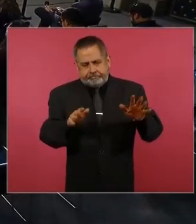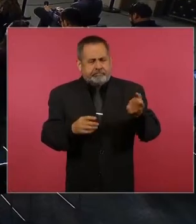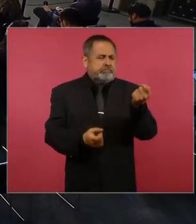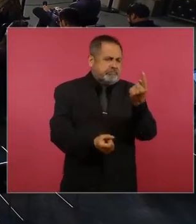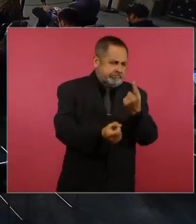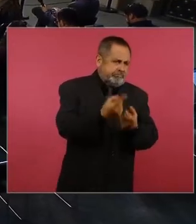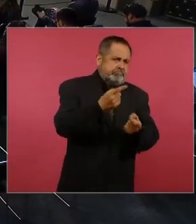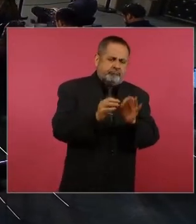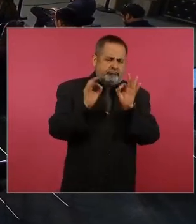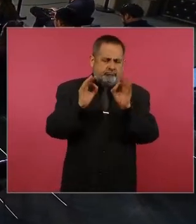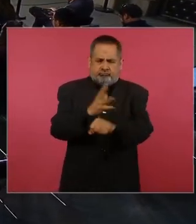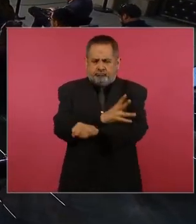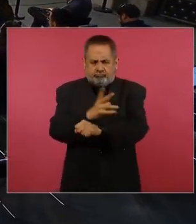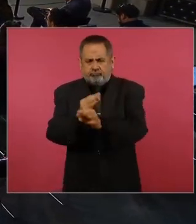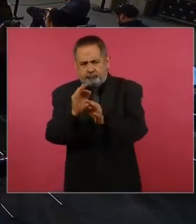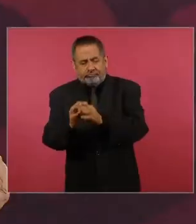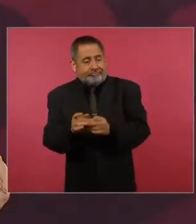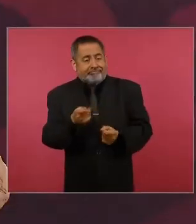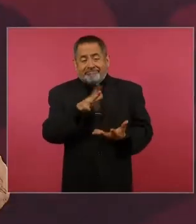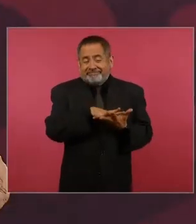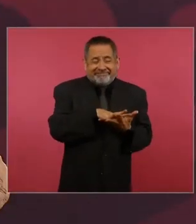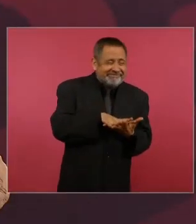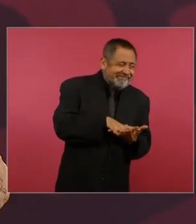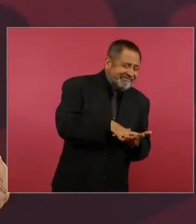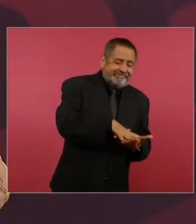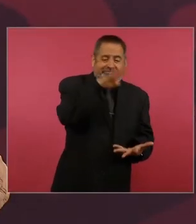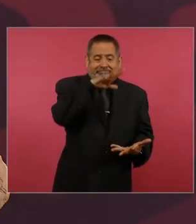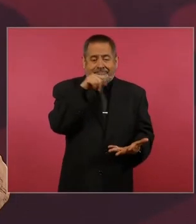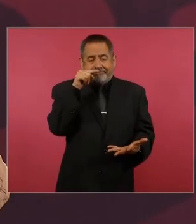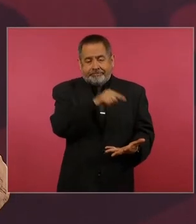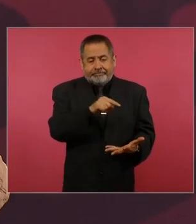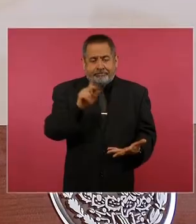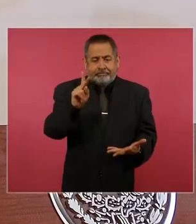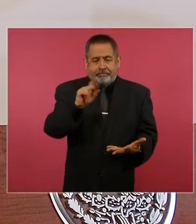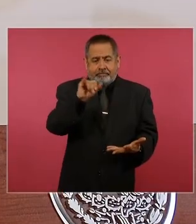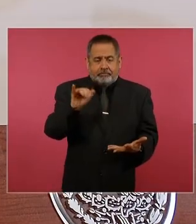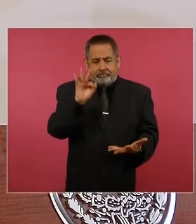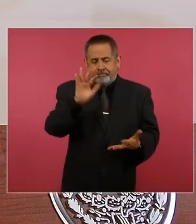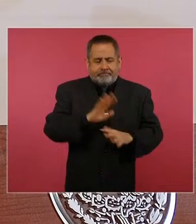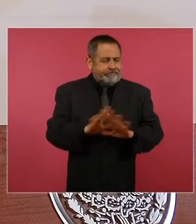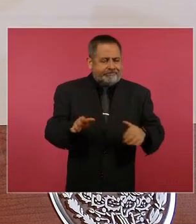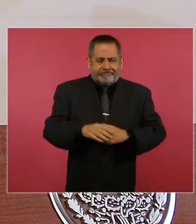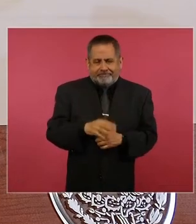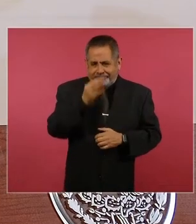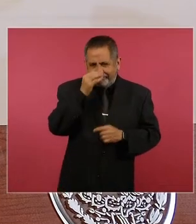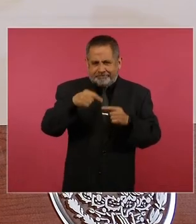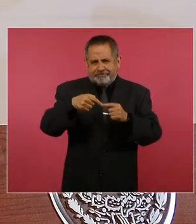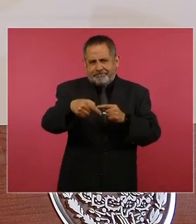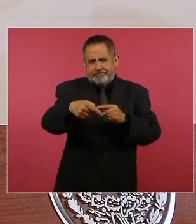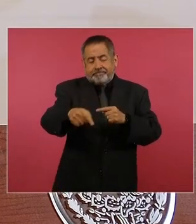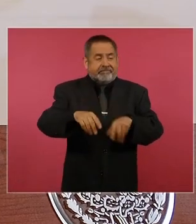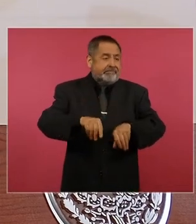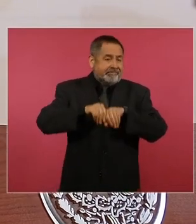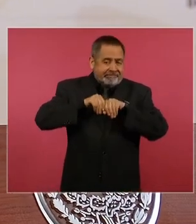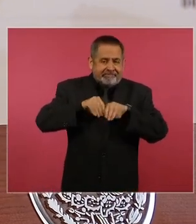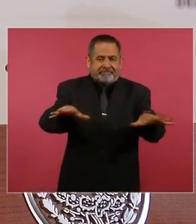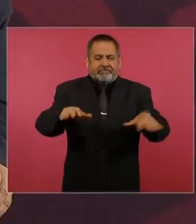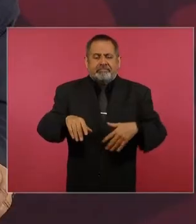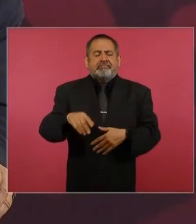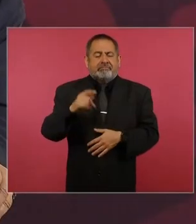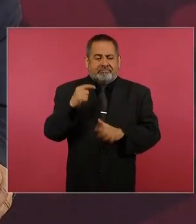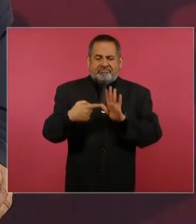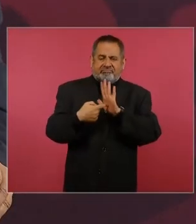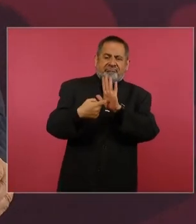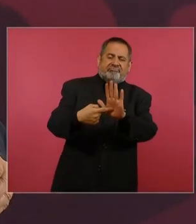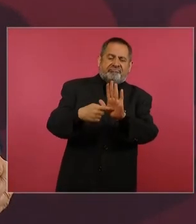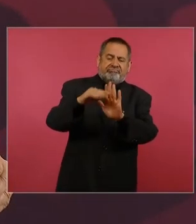excepciones honrosas, pero en general, ya en unos días más, vamos a dar a conocer